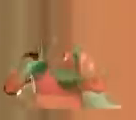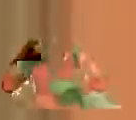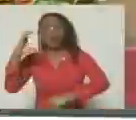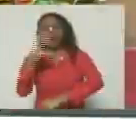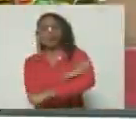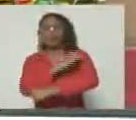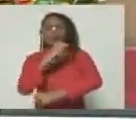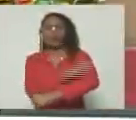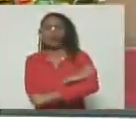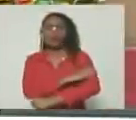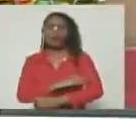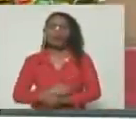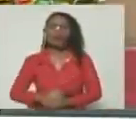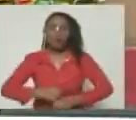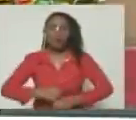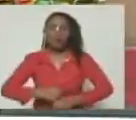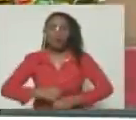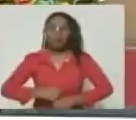venezolana